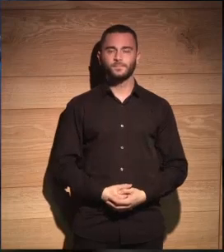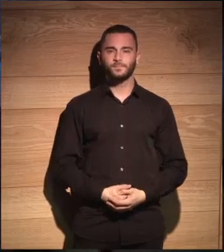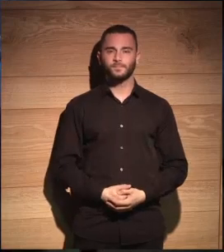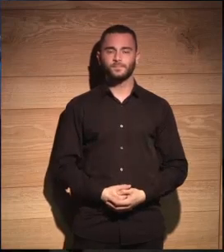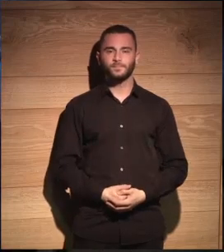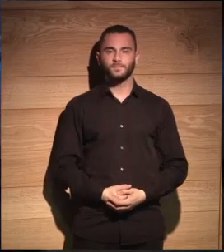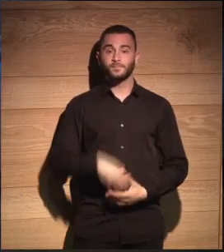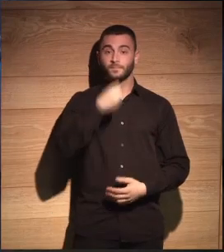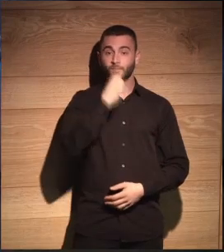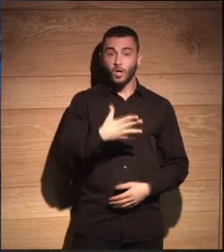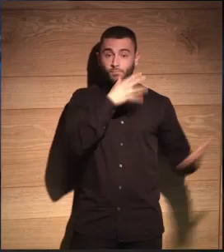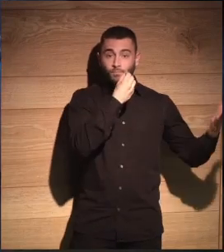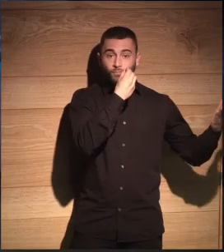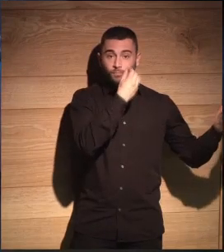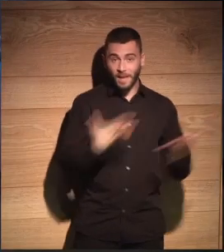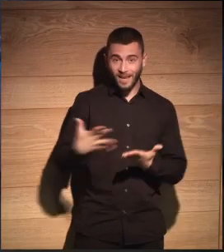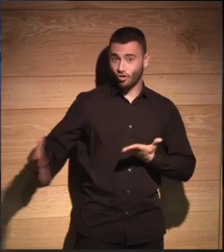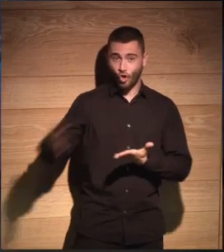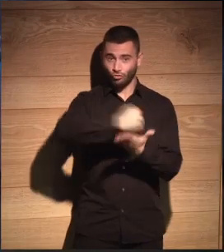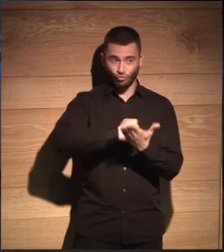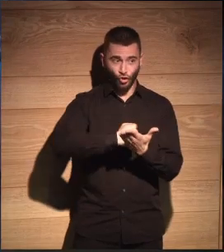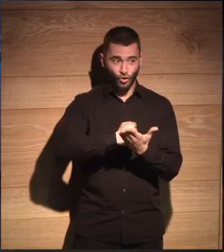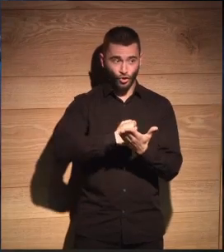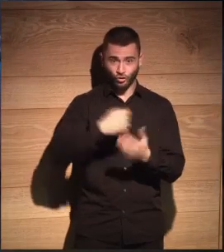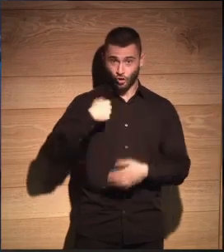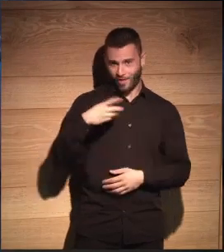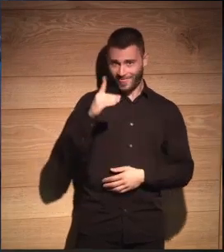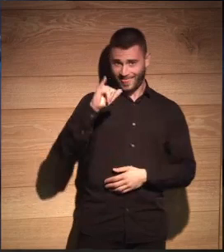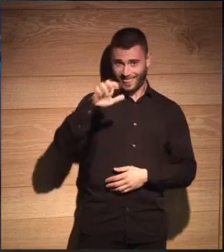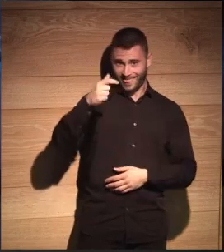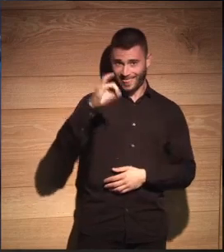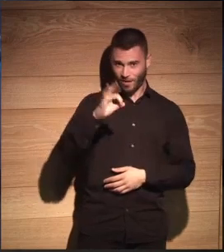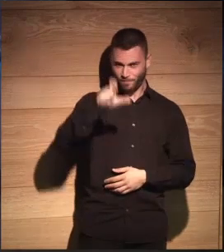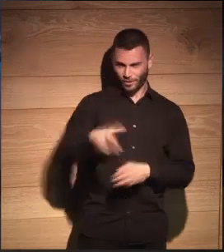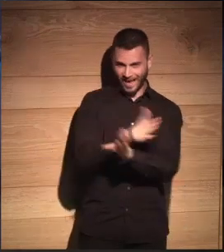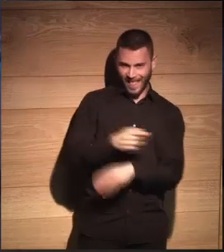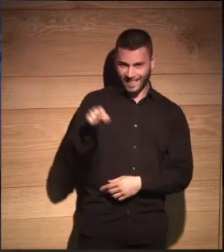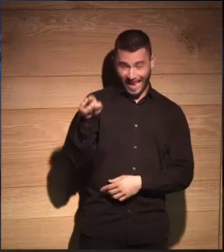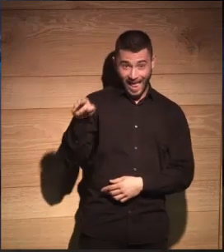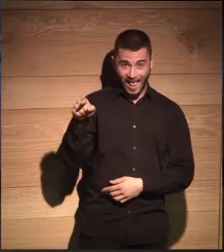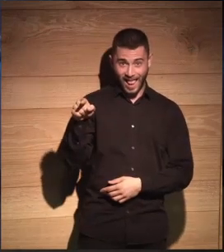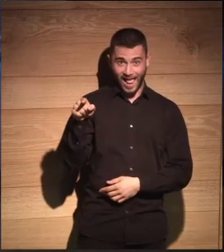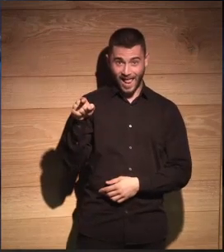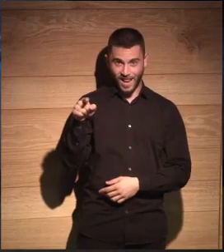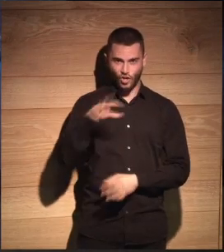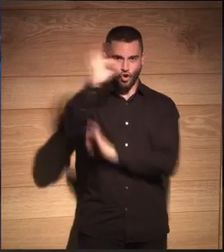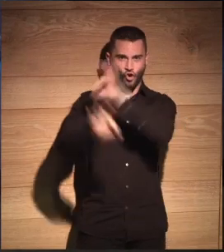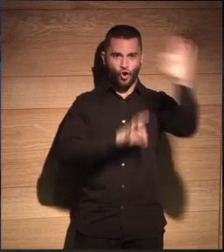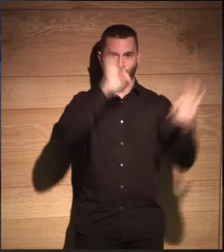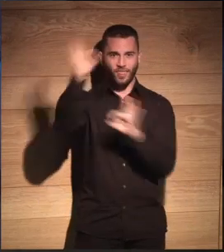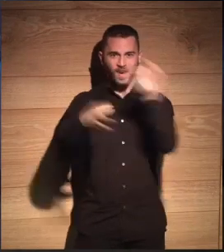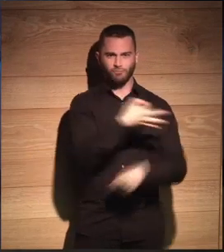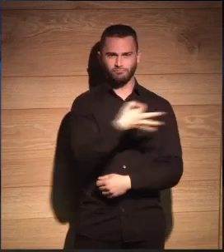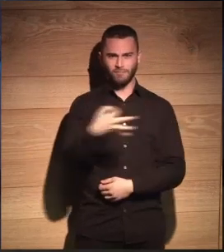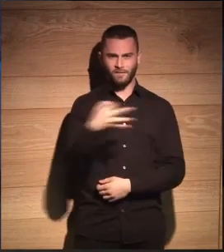Bueno, pues bienvenidos a todos. Yo decir de Diego que no solo es un excelente coordinador, sino también un